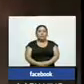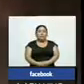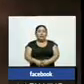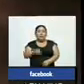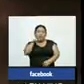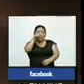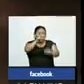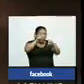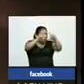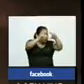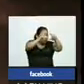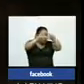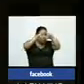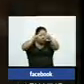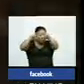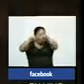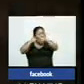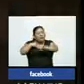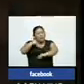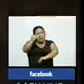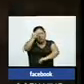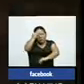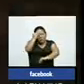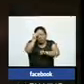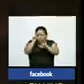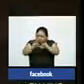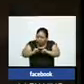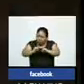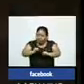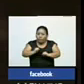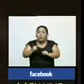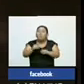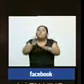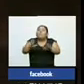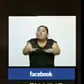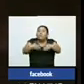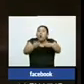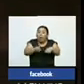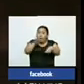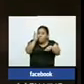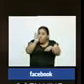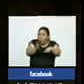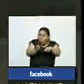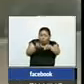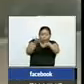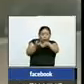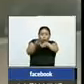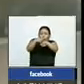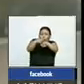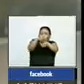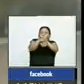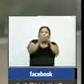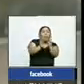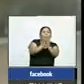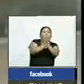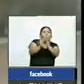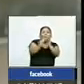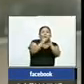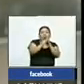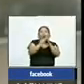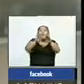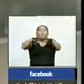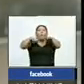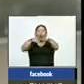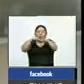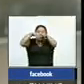Estas imágenes causaron indignación e impotencia, un bus repleto de feligreses de la Iglesia Elín eran arrastrados